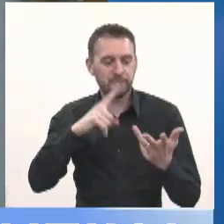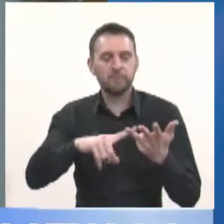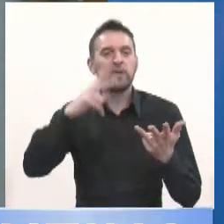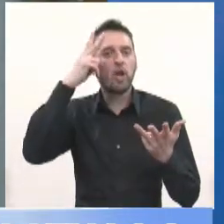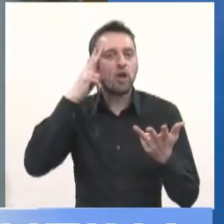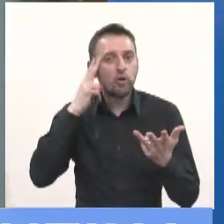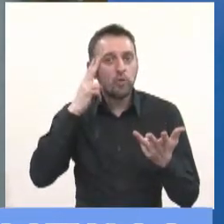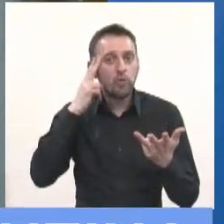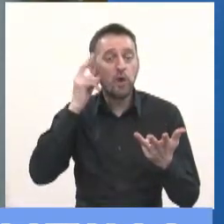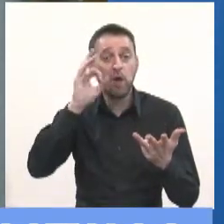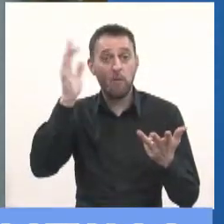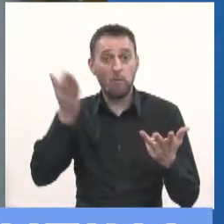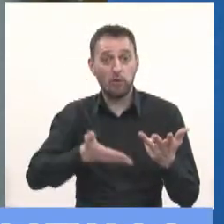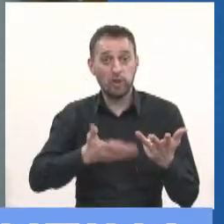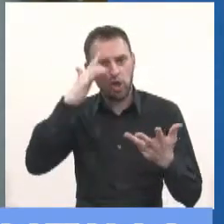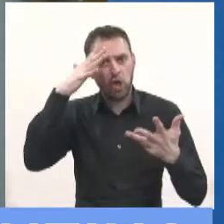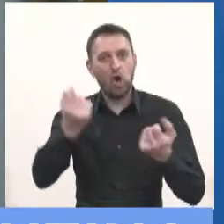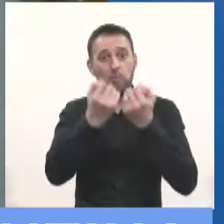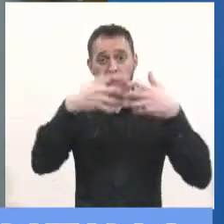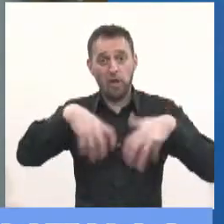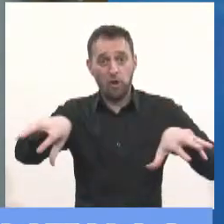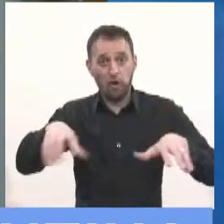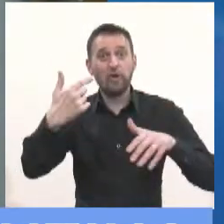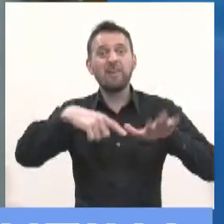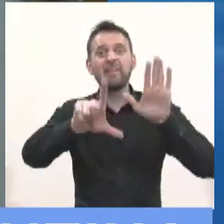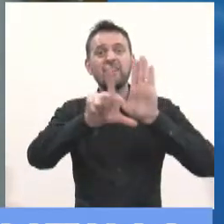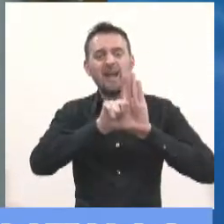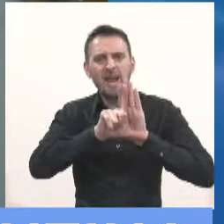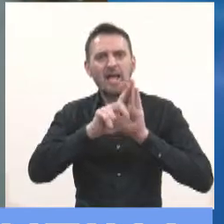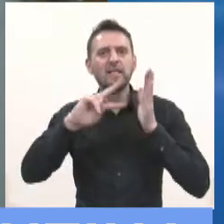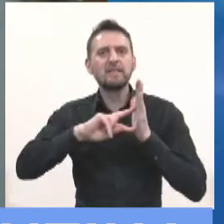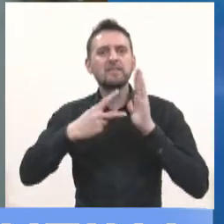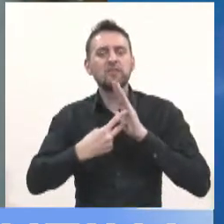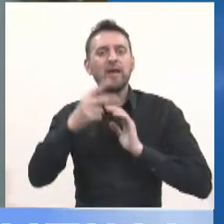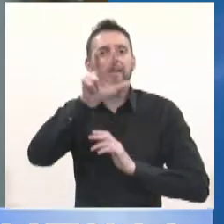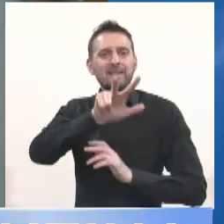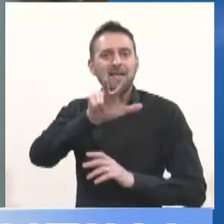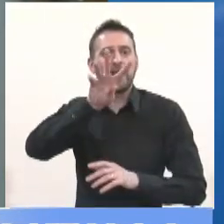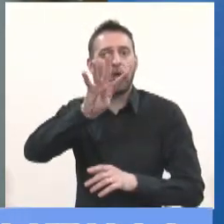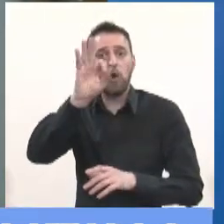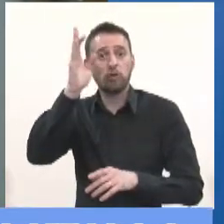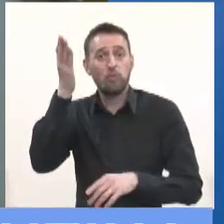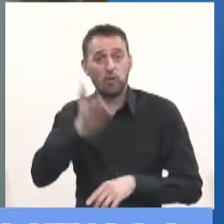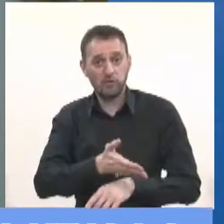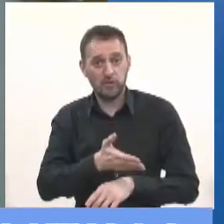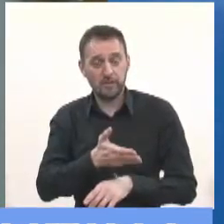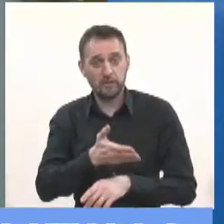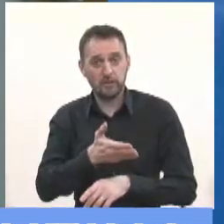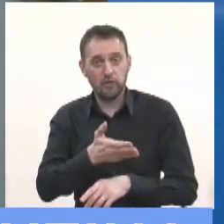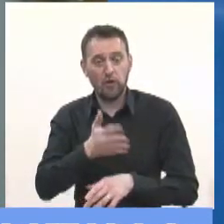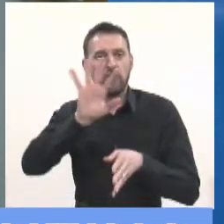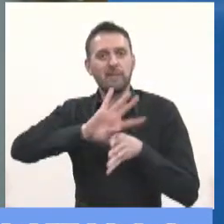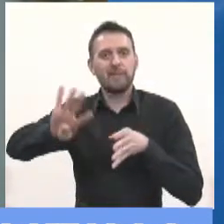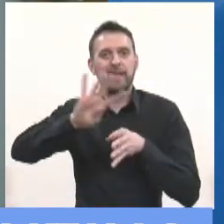el 9% en los organismos multilaterales, y esta ley significa el 34% de